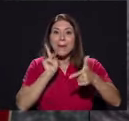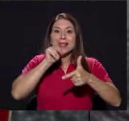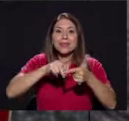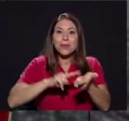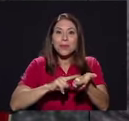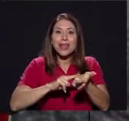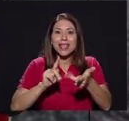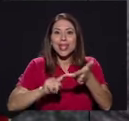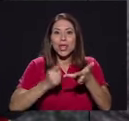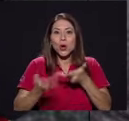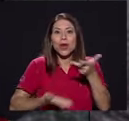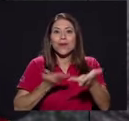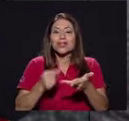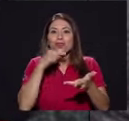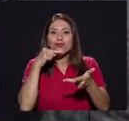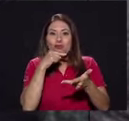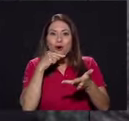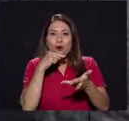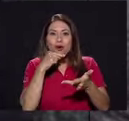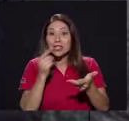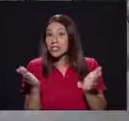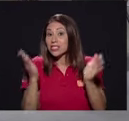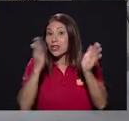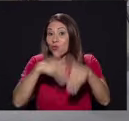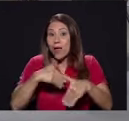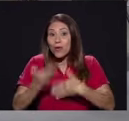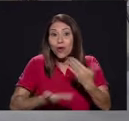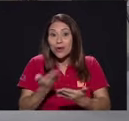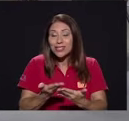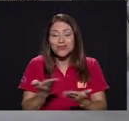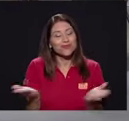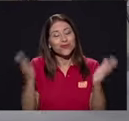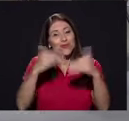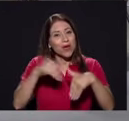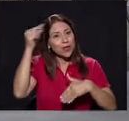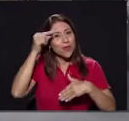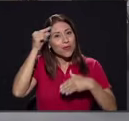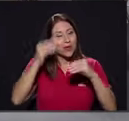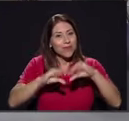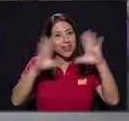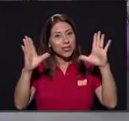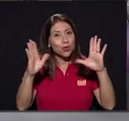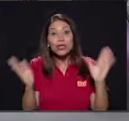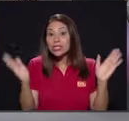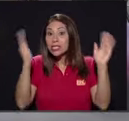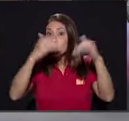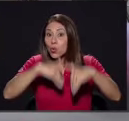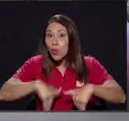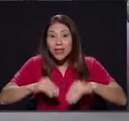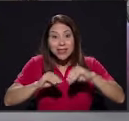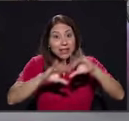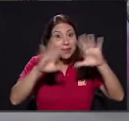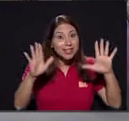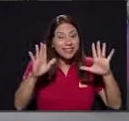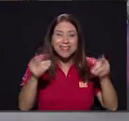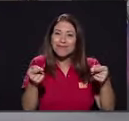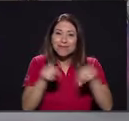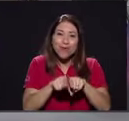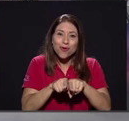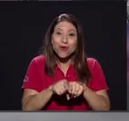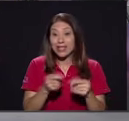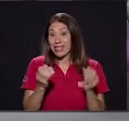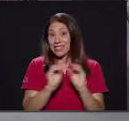verde y la colaboración en rojo. Sin colaboración no hay gobierno abierto. Sin transparencia aperturada tampoco hay gobierno abierto